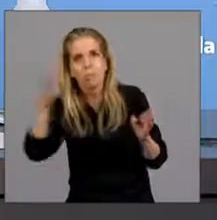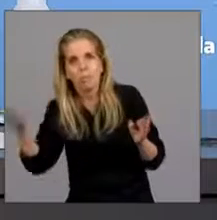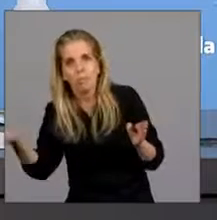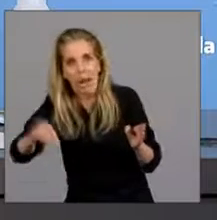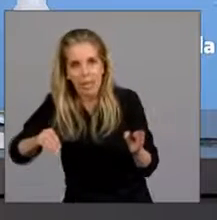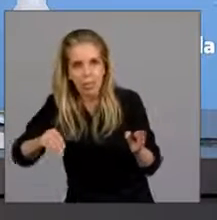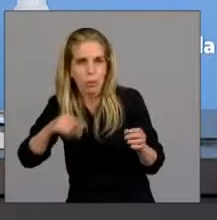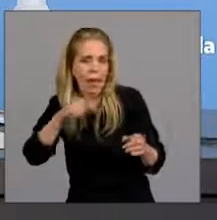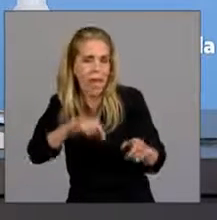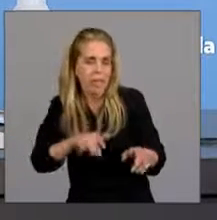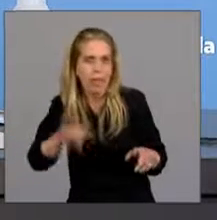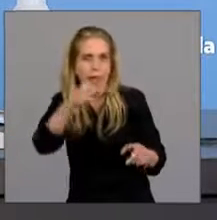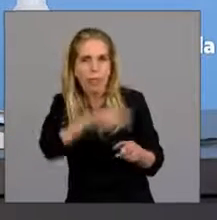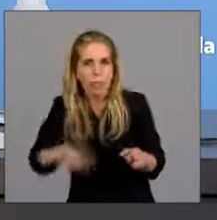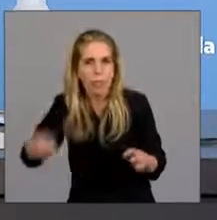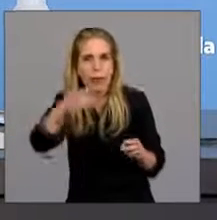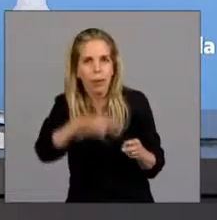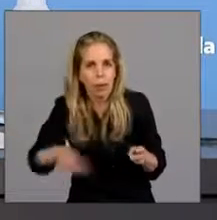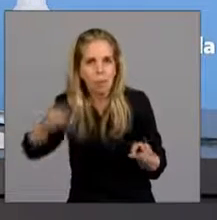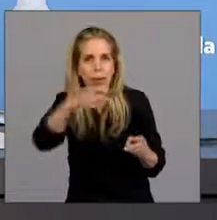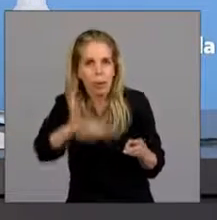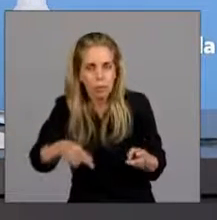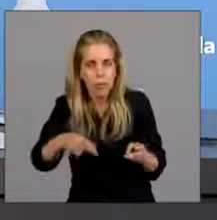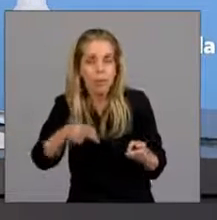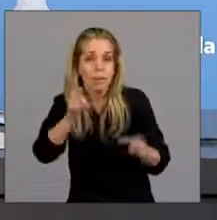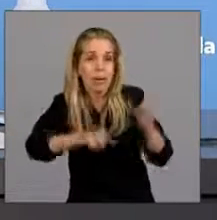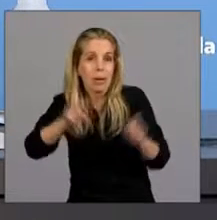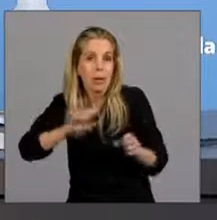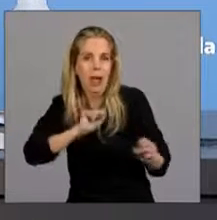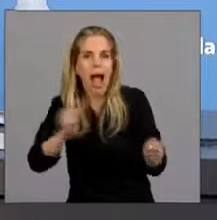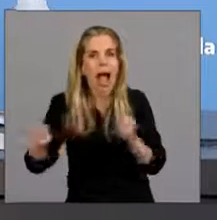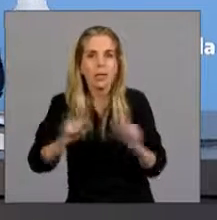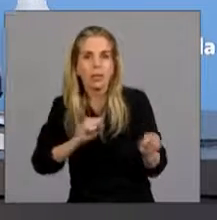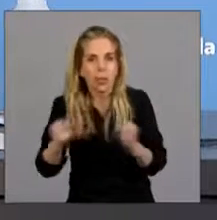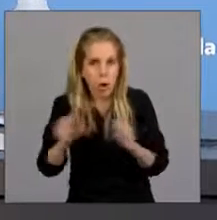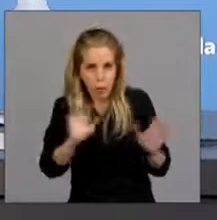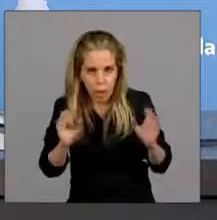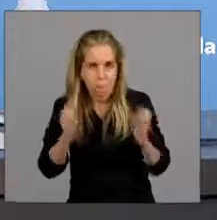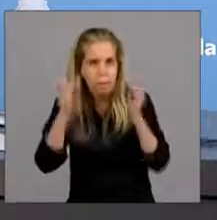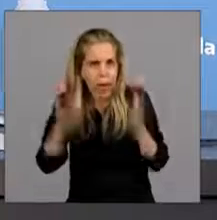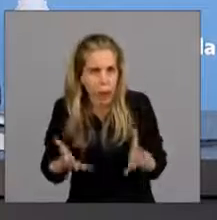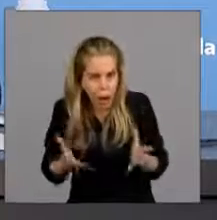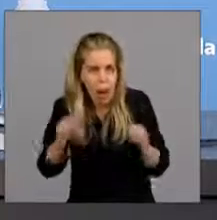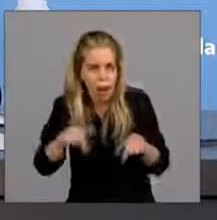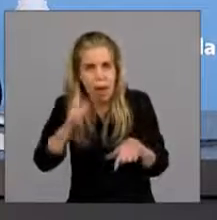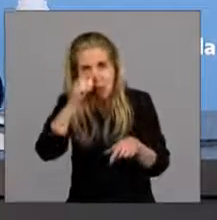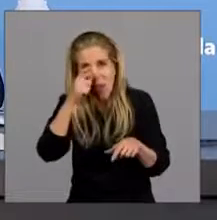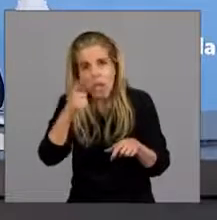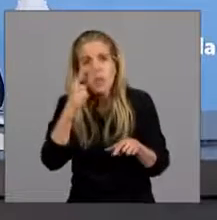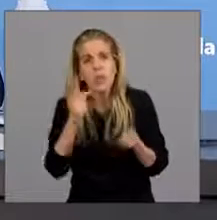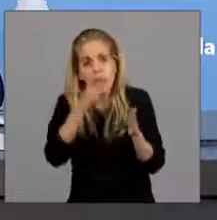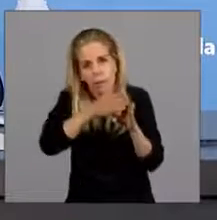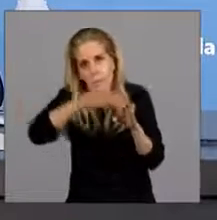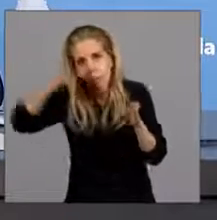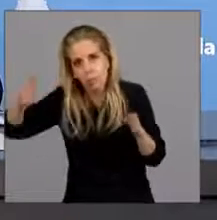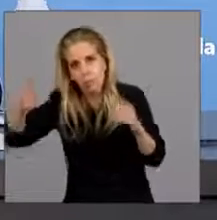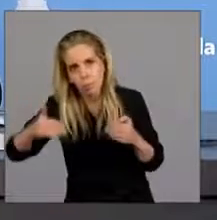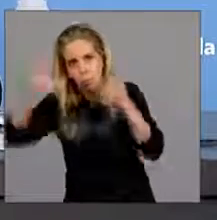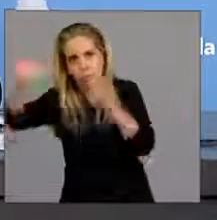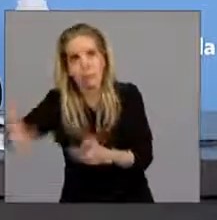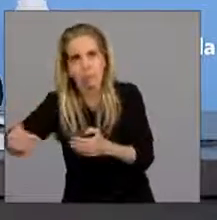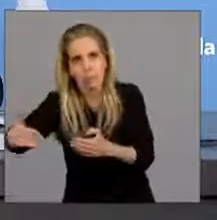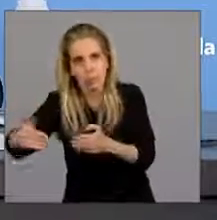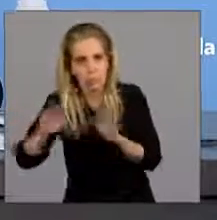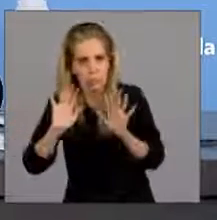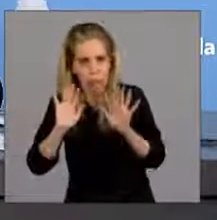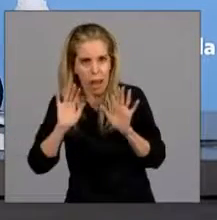cada 15 días. Y que todos entendamos que ahora tenemos una lógica